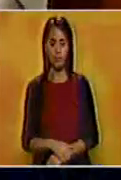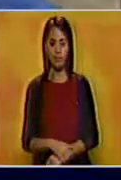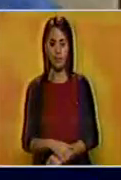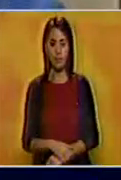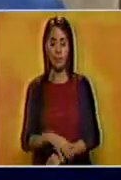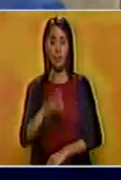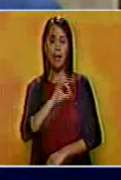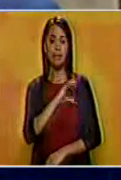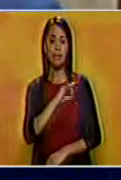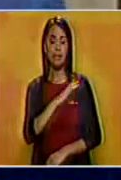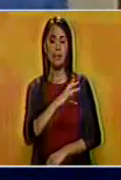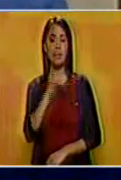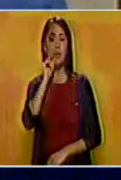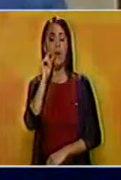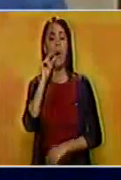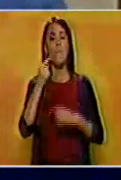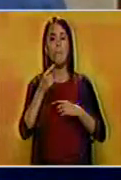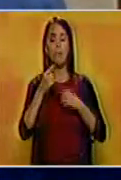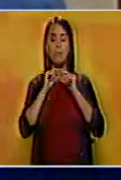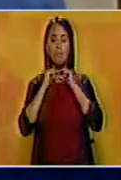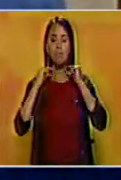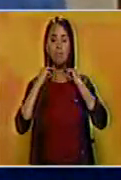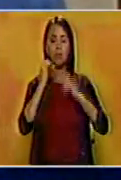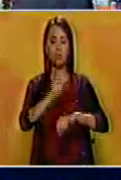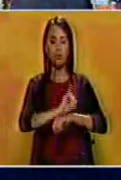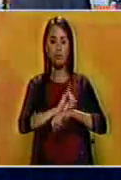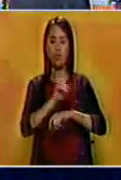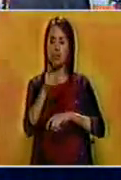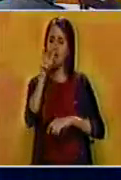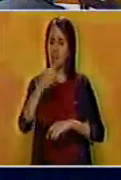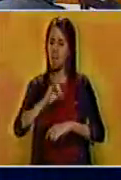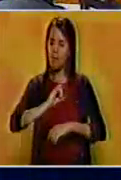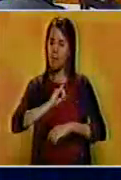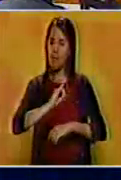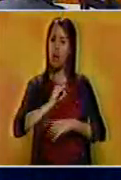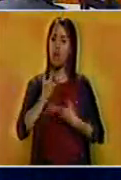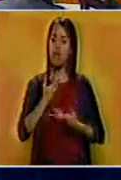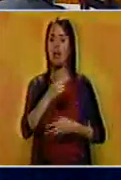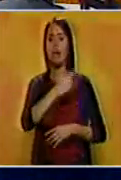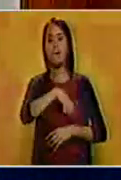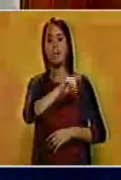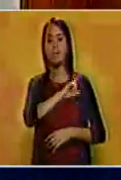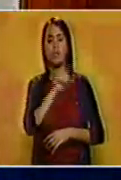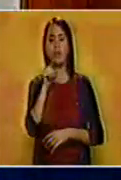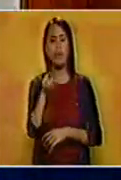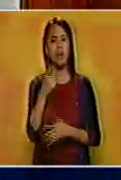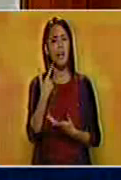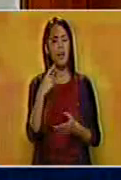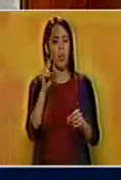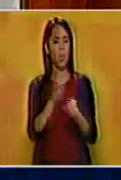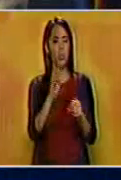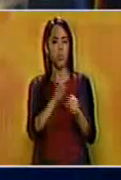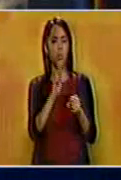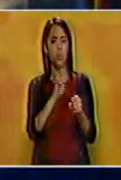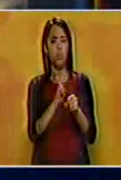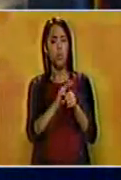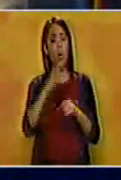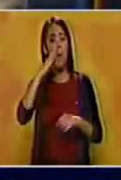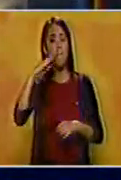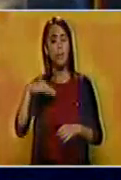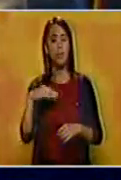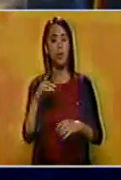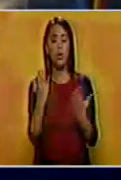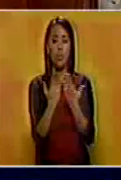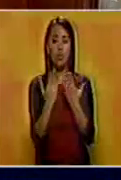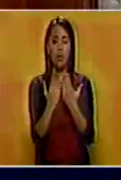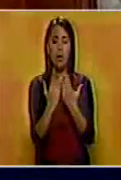En Chile, el sacerdote marianista de nacionalidad española, José Lara Burgos, fue imputado por presuntos abusos sexuales contra un menor en un